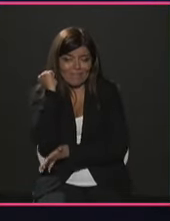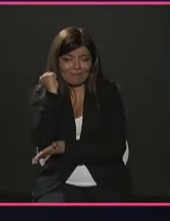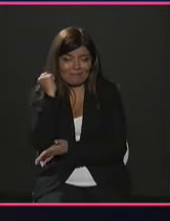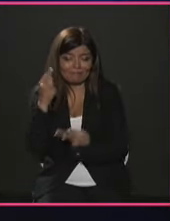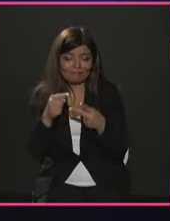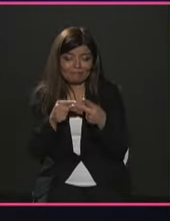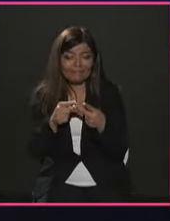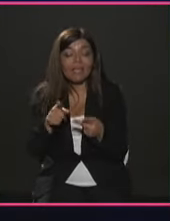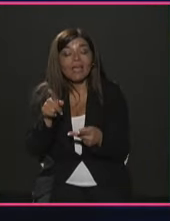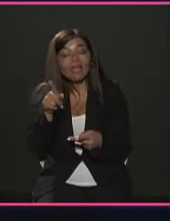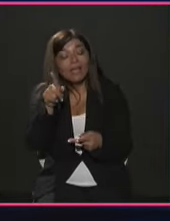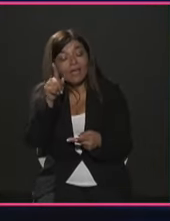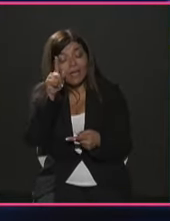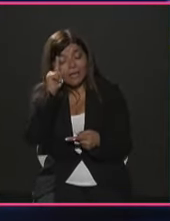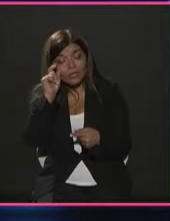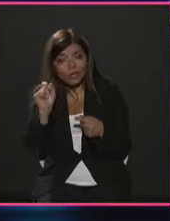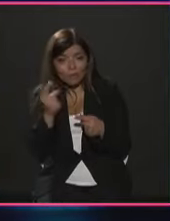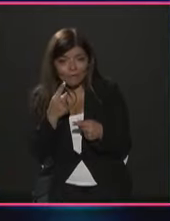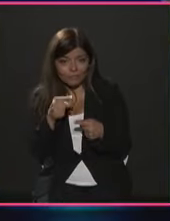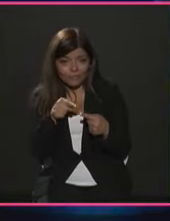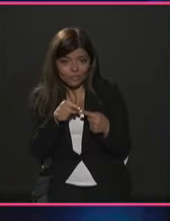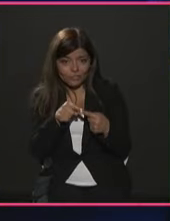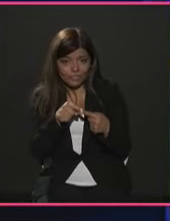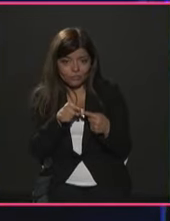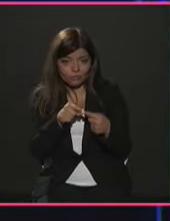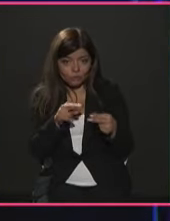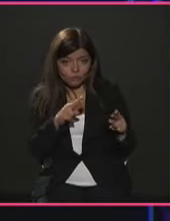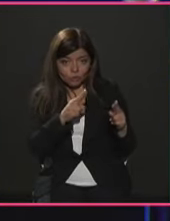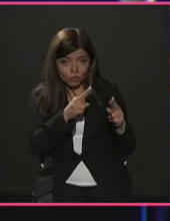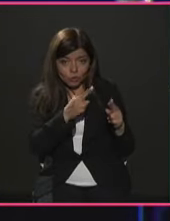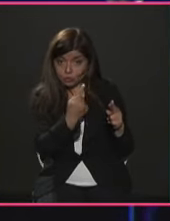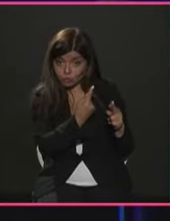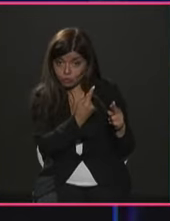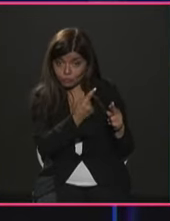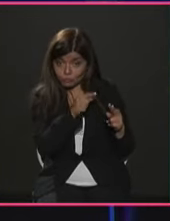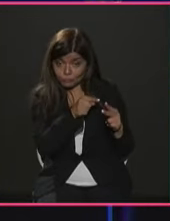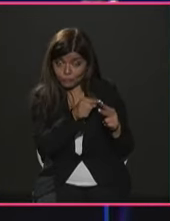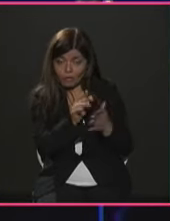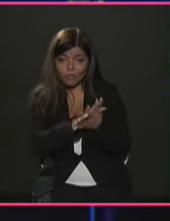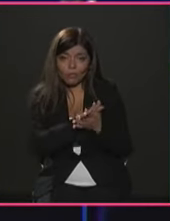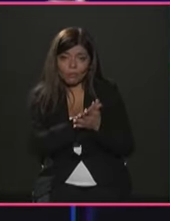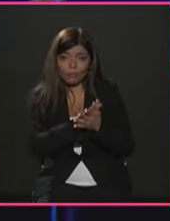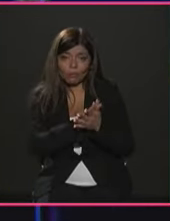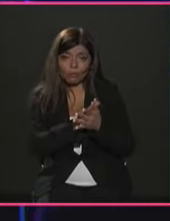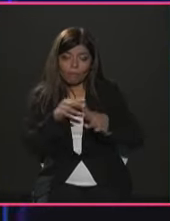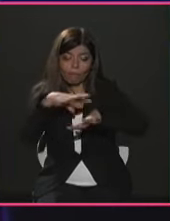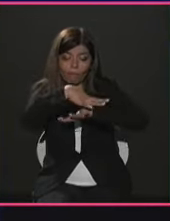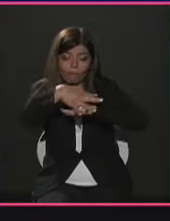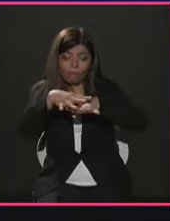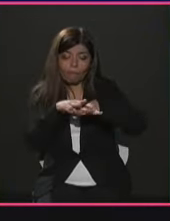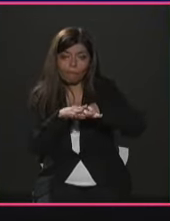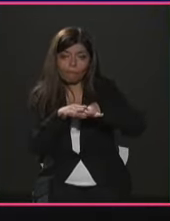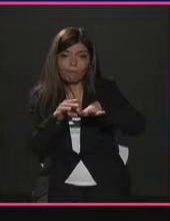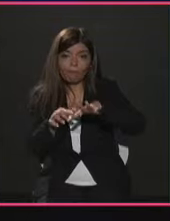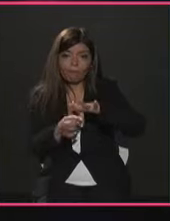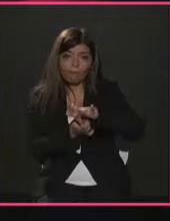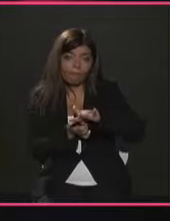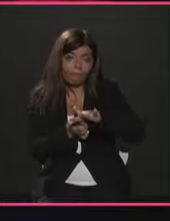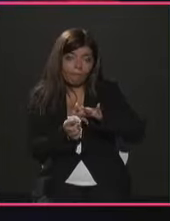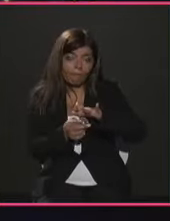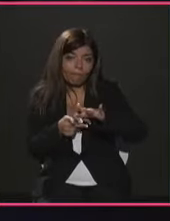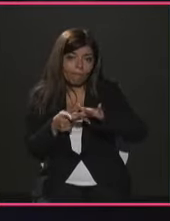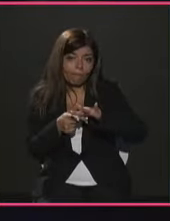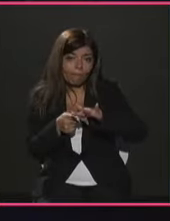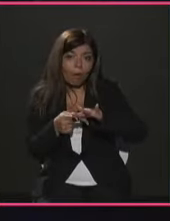varias cosas lo primero es que lo primero es que ellos se reconstruyen cuando una estrella pierde una pieza un brazo